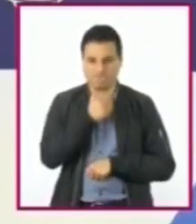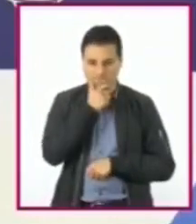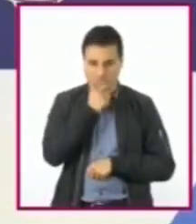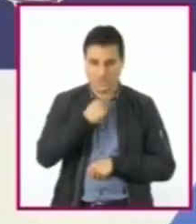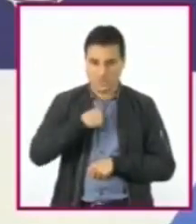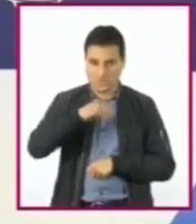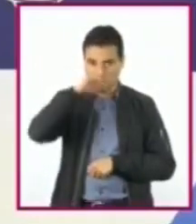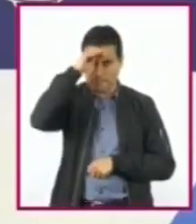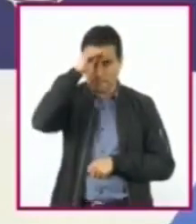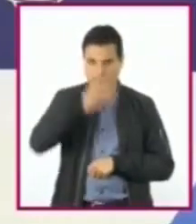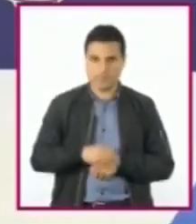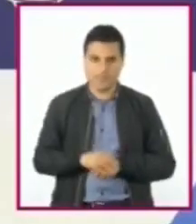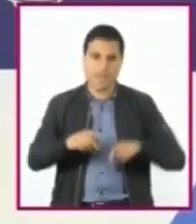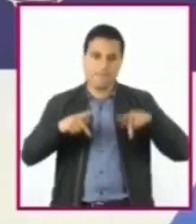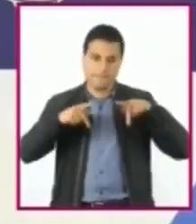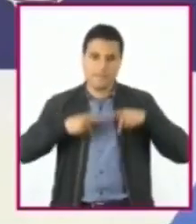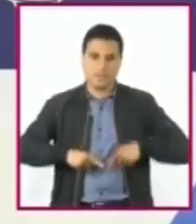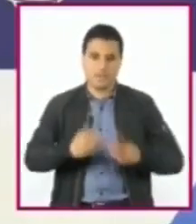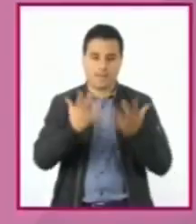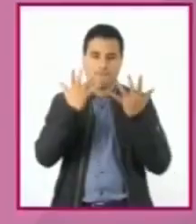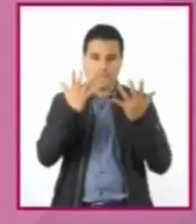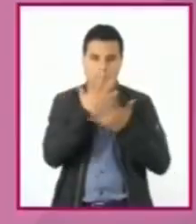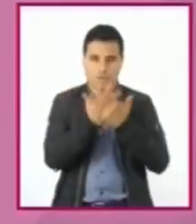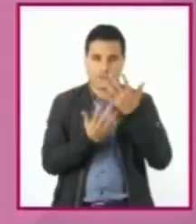Pienso que es dibujos que se elaboraron a mano.